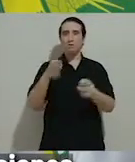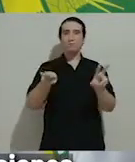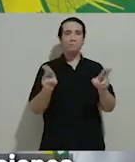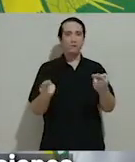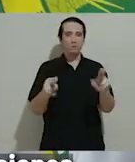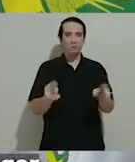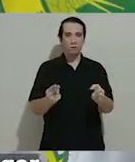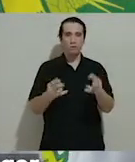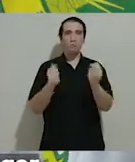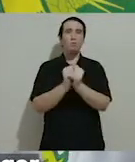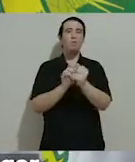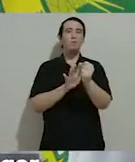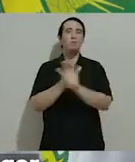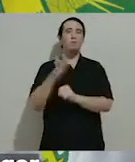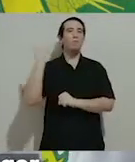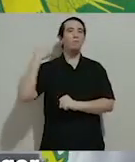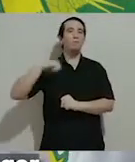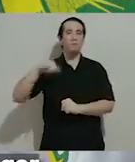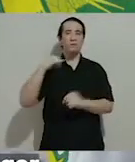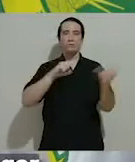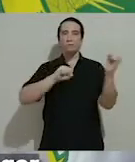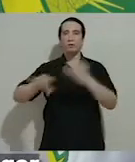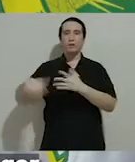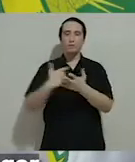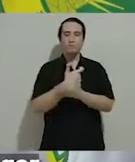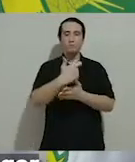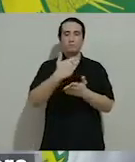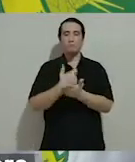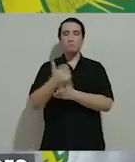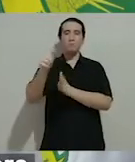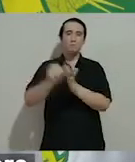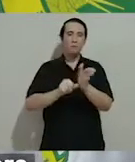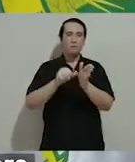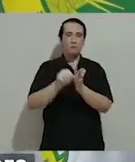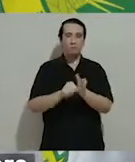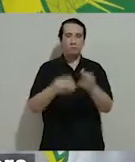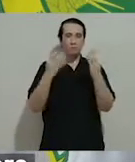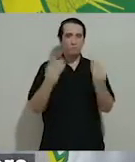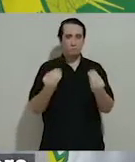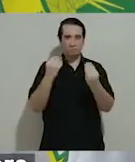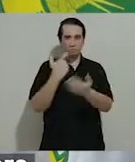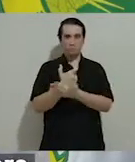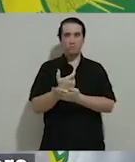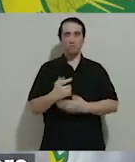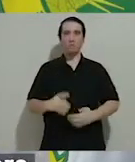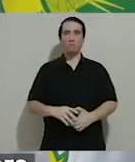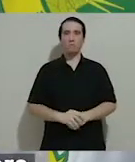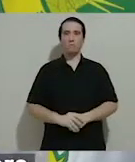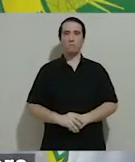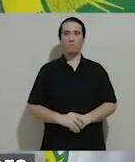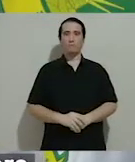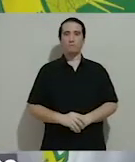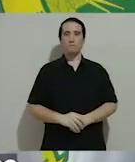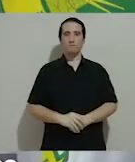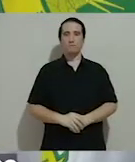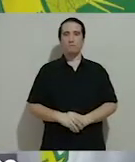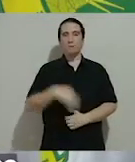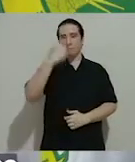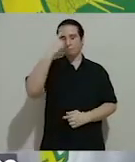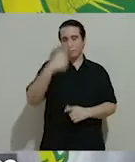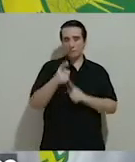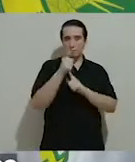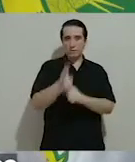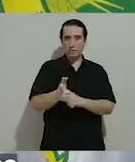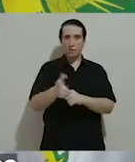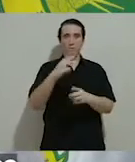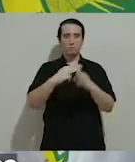estas negociaciones y con la cual los yucatecos dejaremos de pagar mensualmente fuertes cantidades de dinero. Para proceder